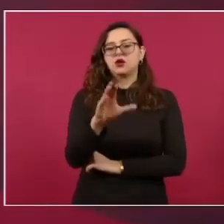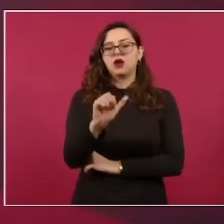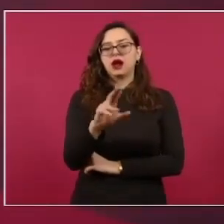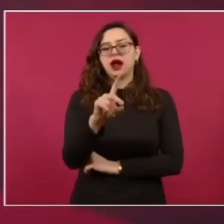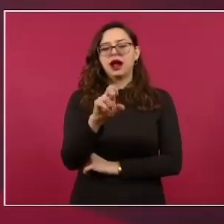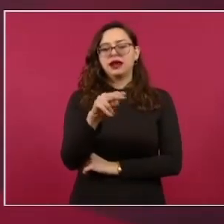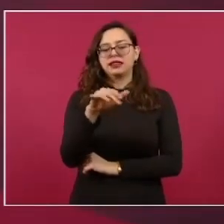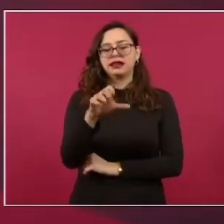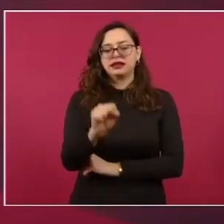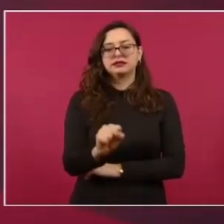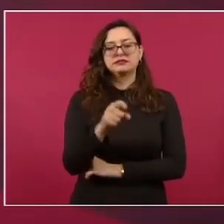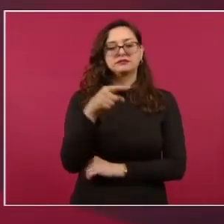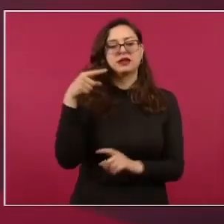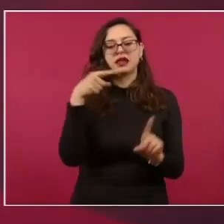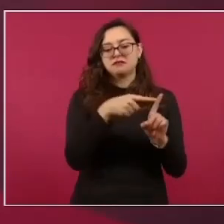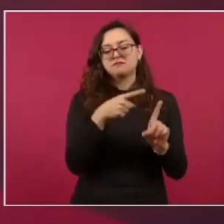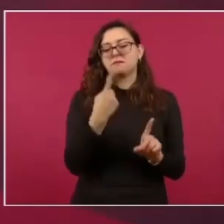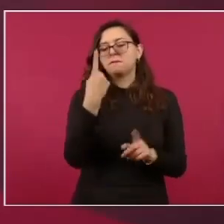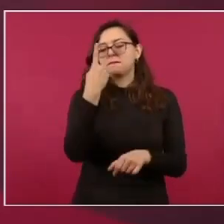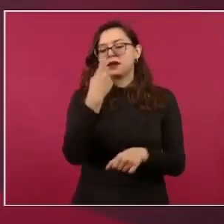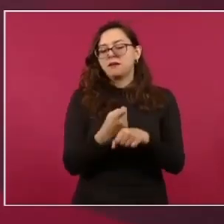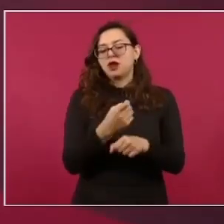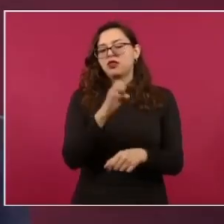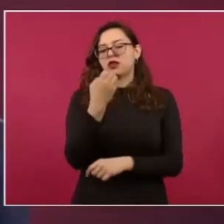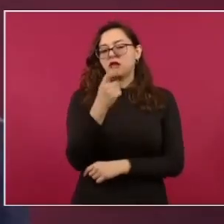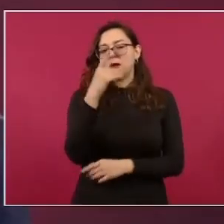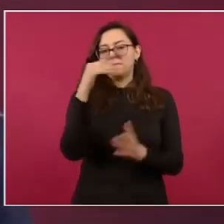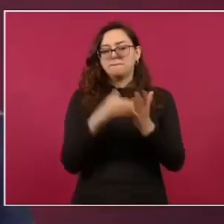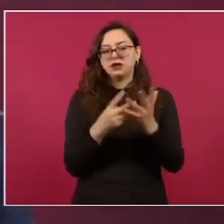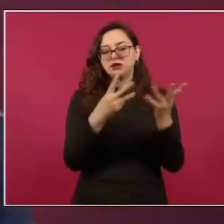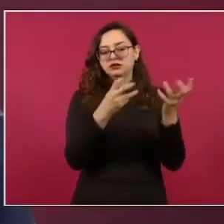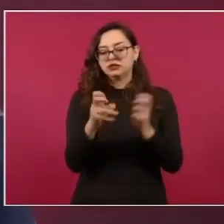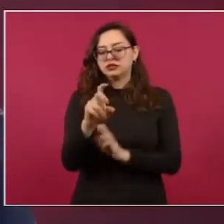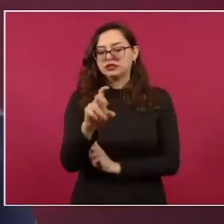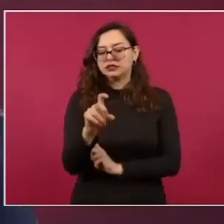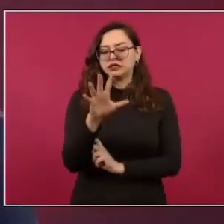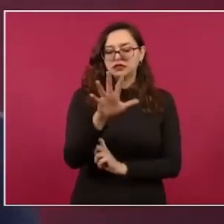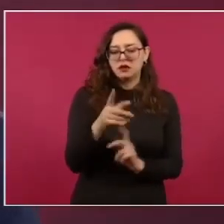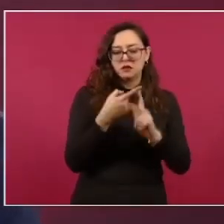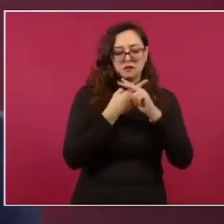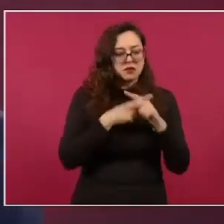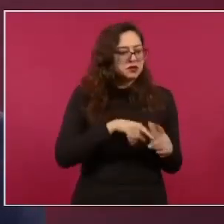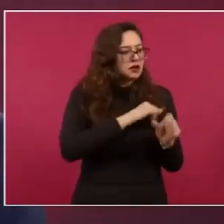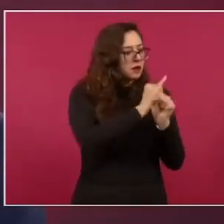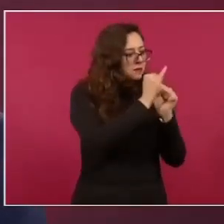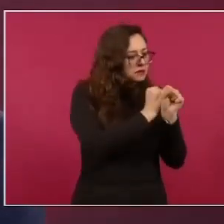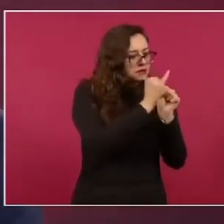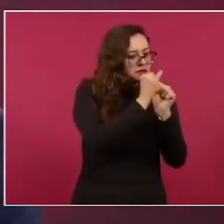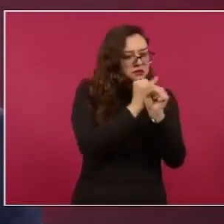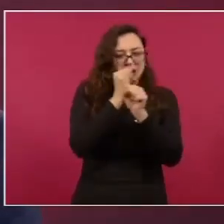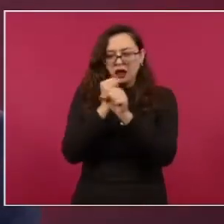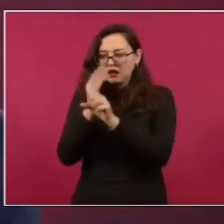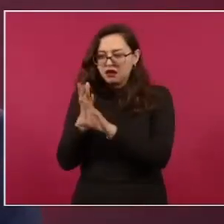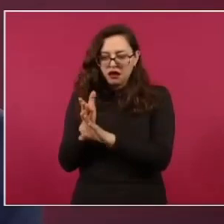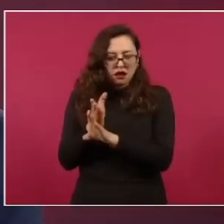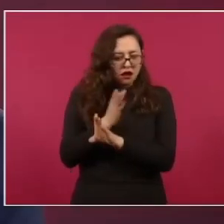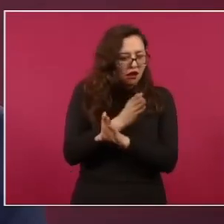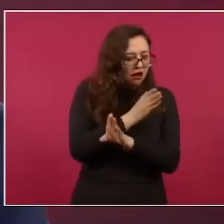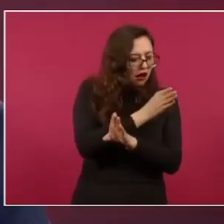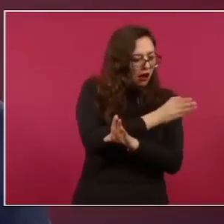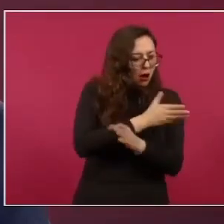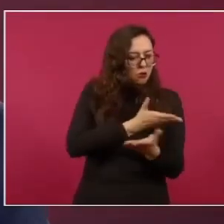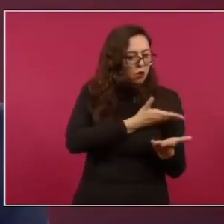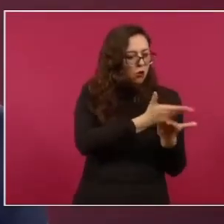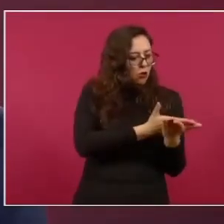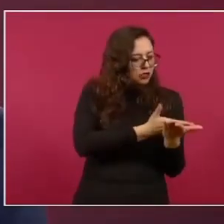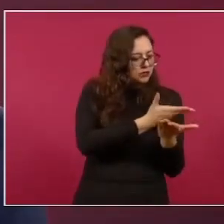el 1 de enero de 1935 comienza un estudio y ordena muchas de las propuestas previas y por primera vez